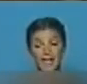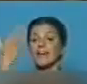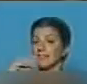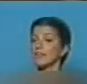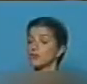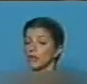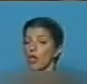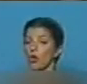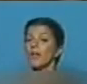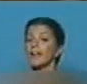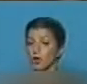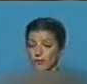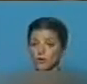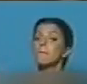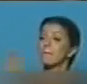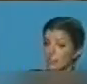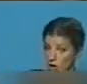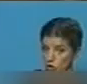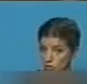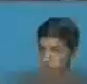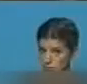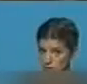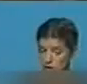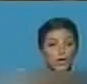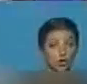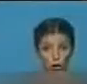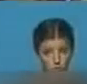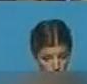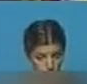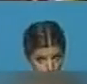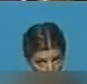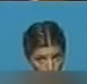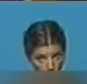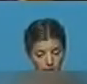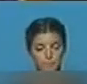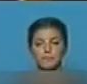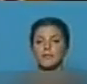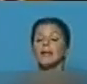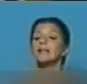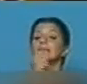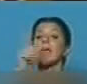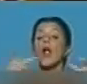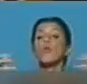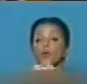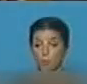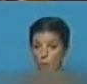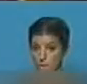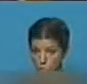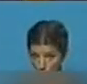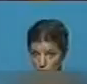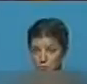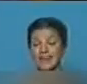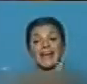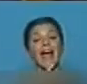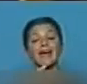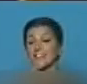diputados del Frente Renovador y puesto a consideración de todos los diputados. Los bonistas que no acepten el canje tendrán un poder de